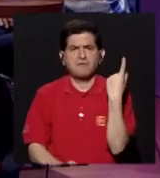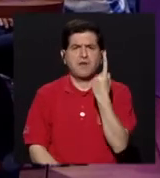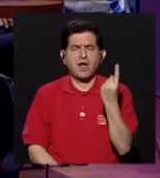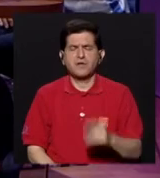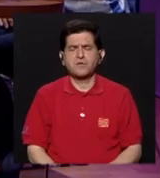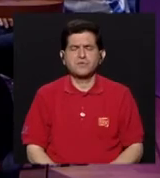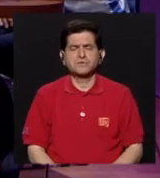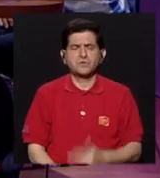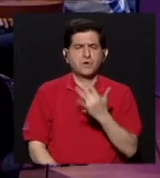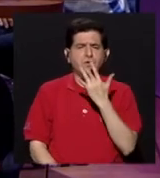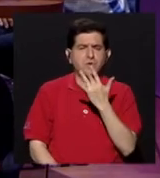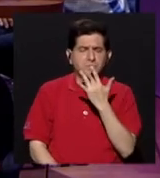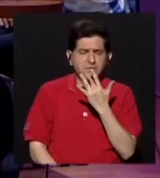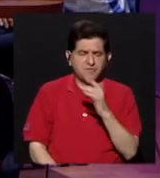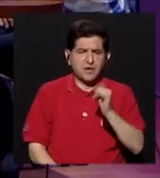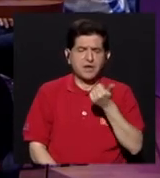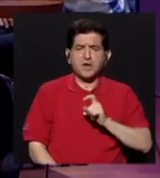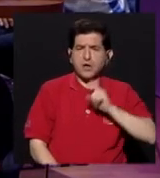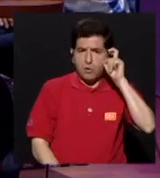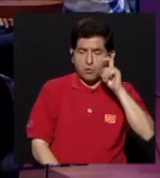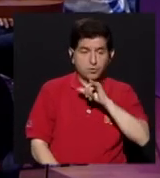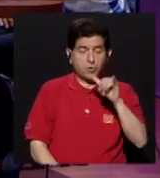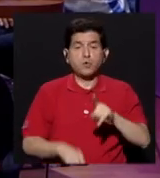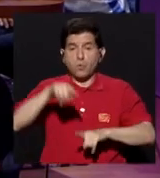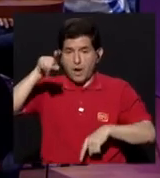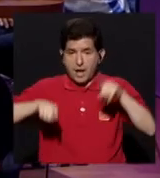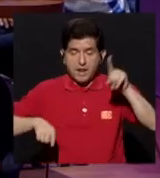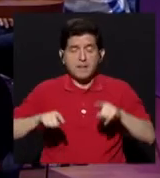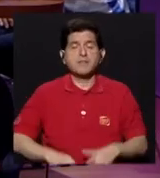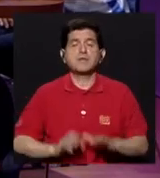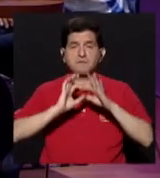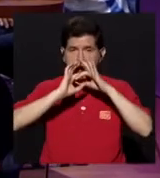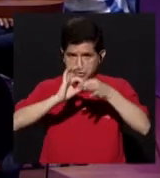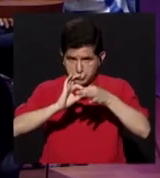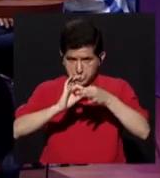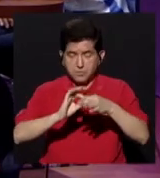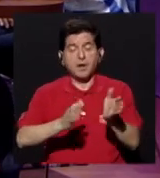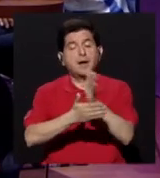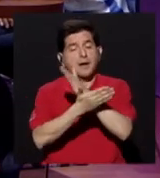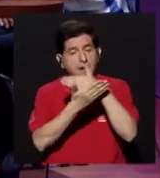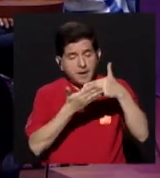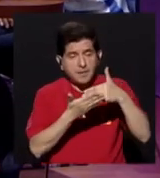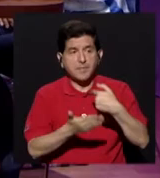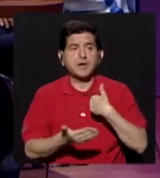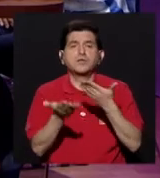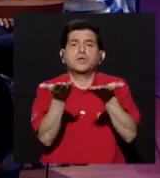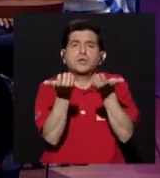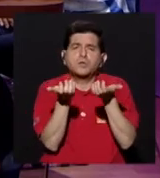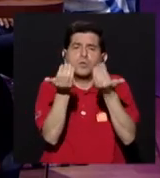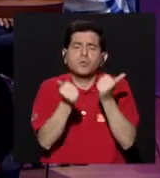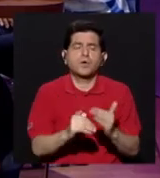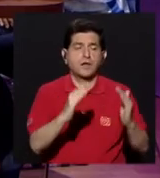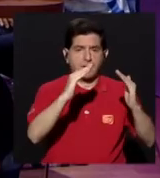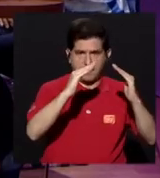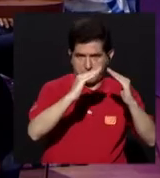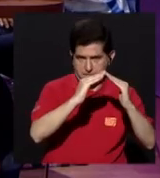temas heterosexuales, sino también temas de la diversidad sexual, bueno, es parte de lo que uno quiere que en el